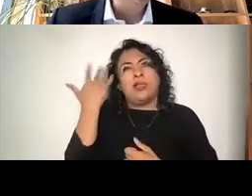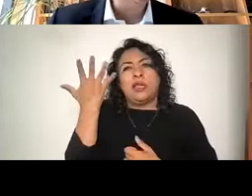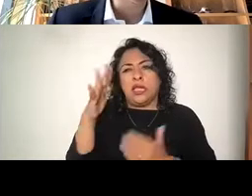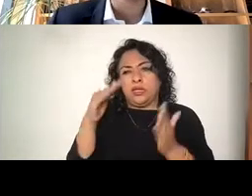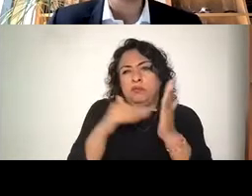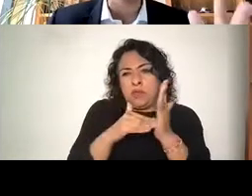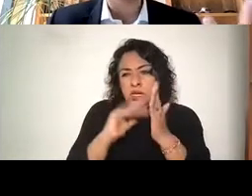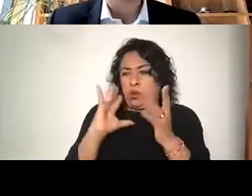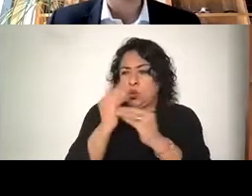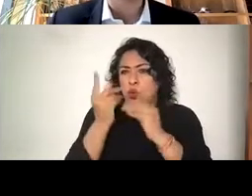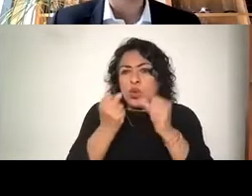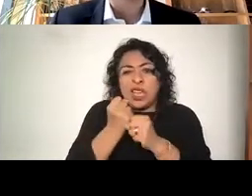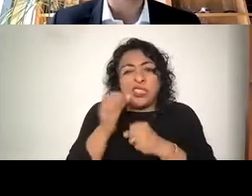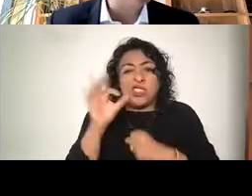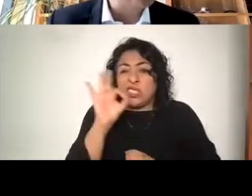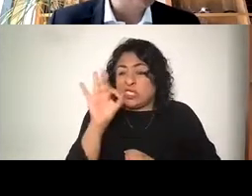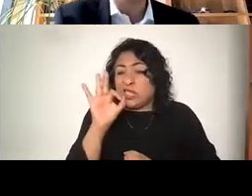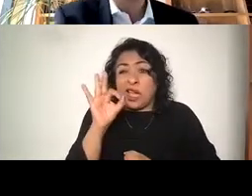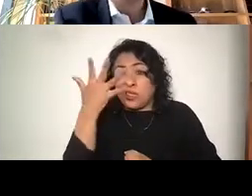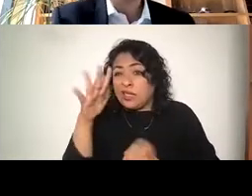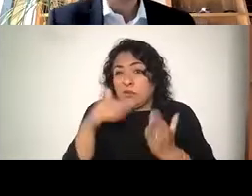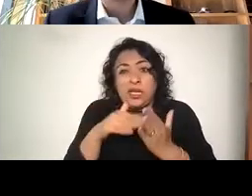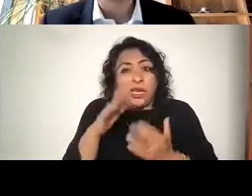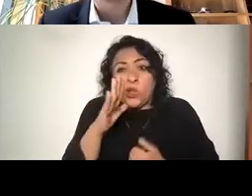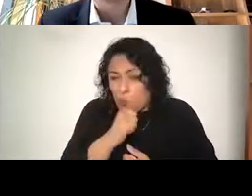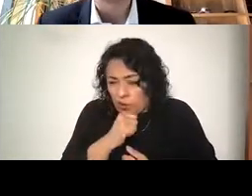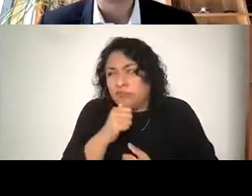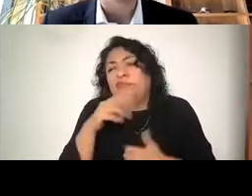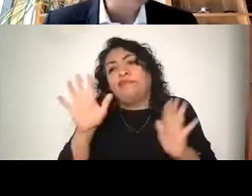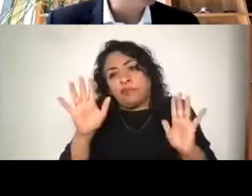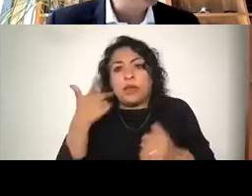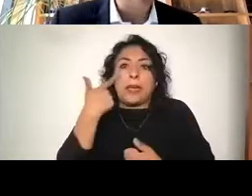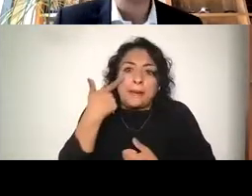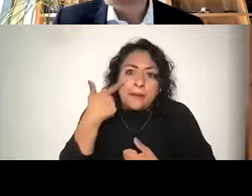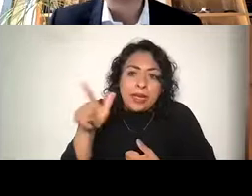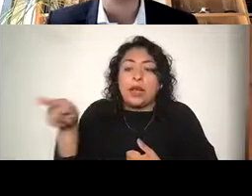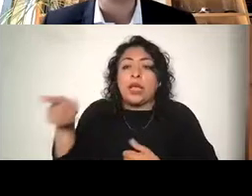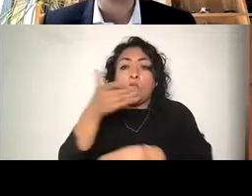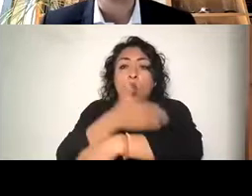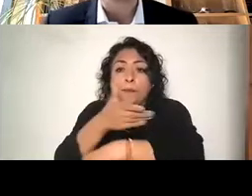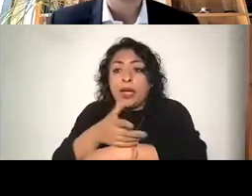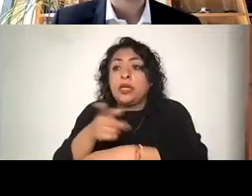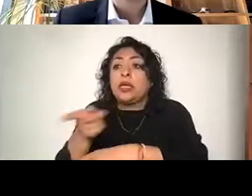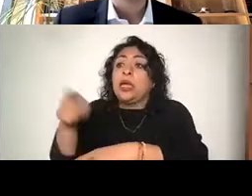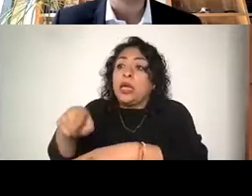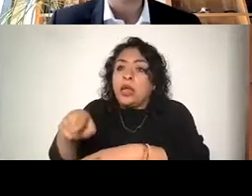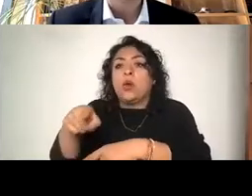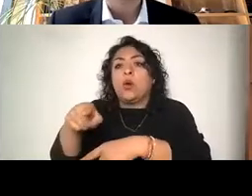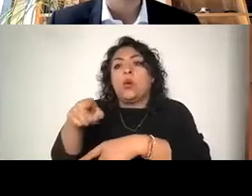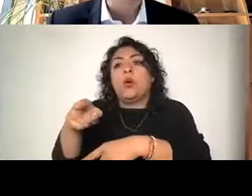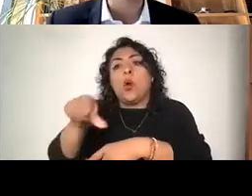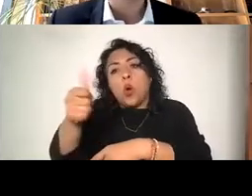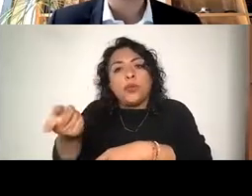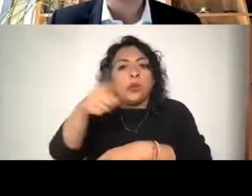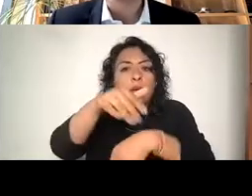al año, quizá ya no voy a poder dar tanto, pero voy a ver si mi compañero A y mi amigo B también se